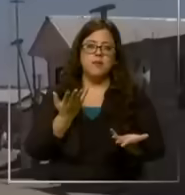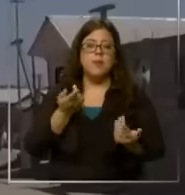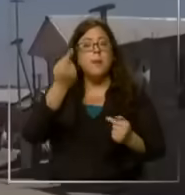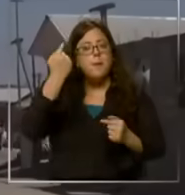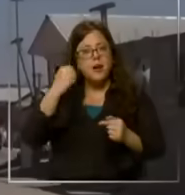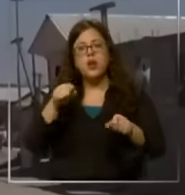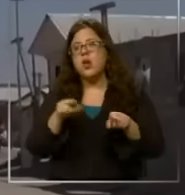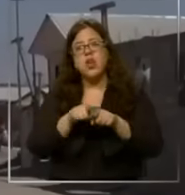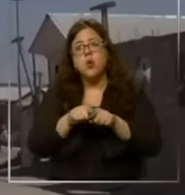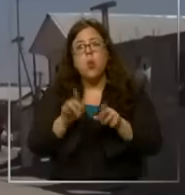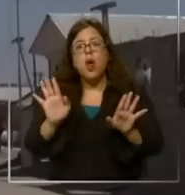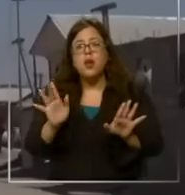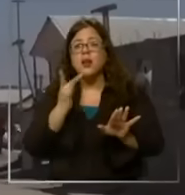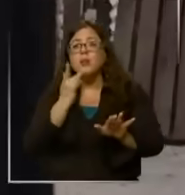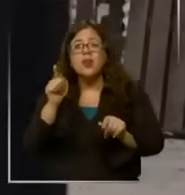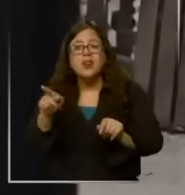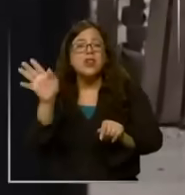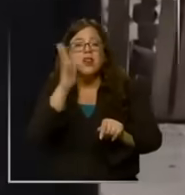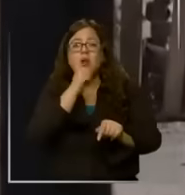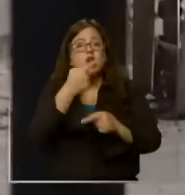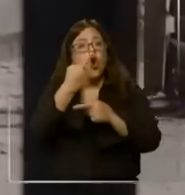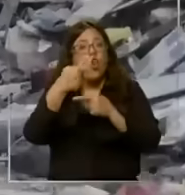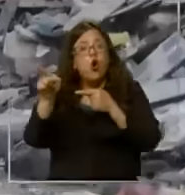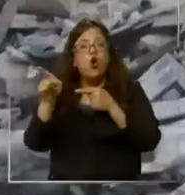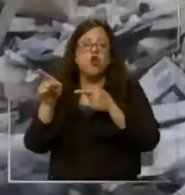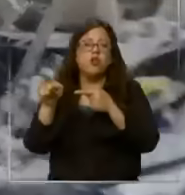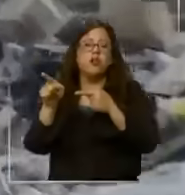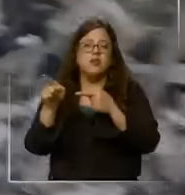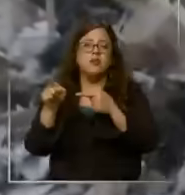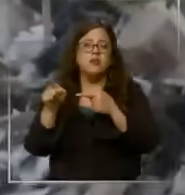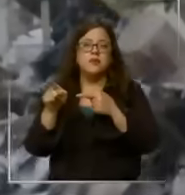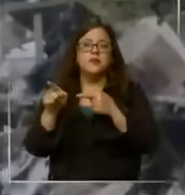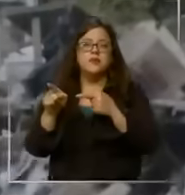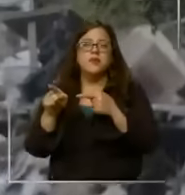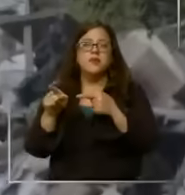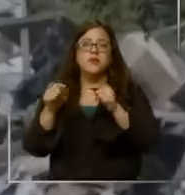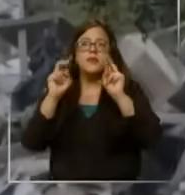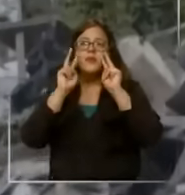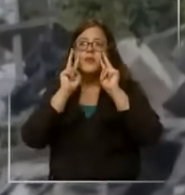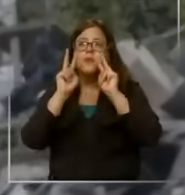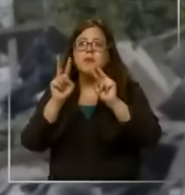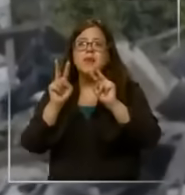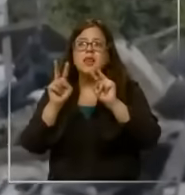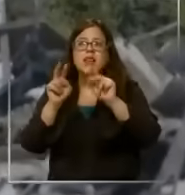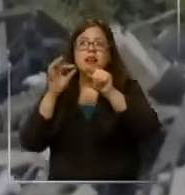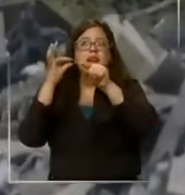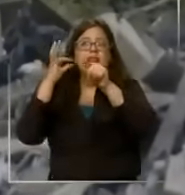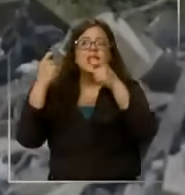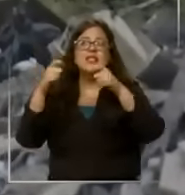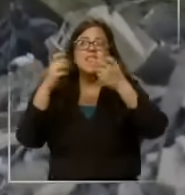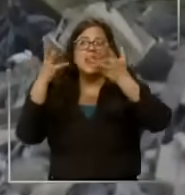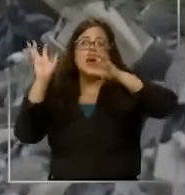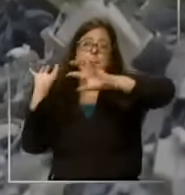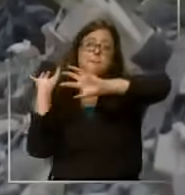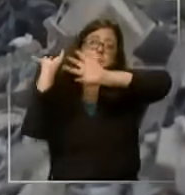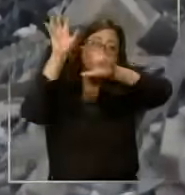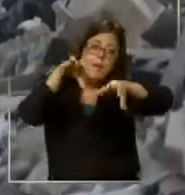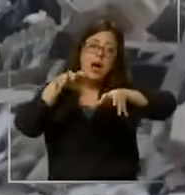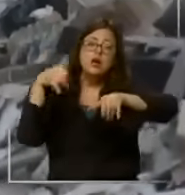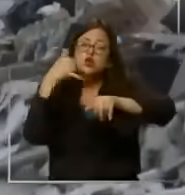lo hacen, porque no tienen otra opción. Ella es más bajita, está muy alto, pero ella como puede trata de echar arriba la